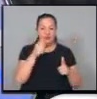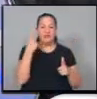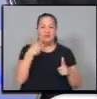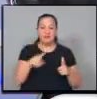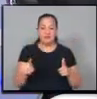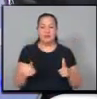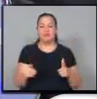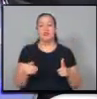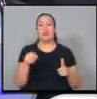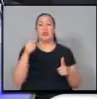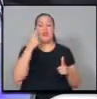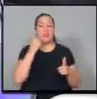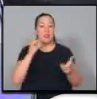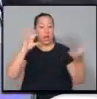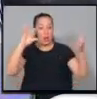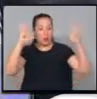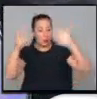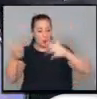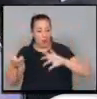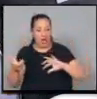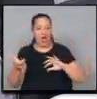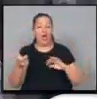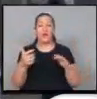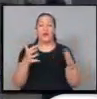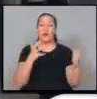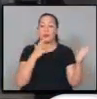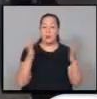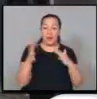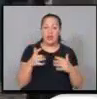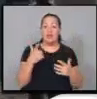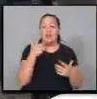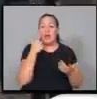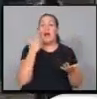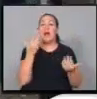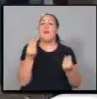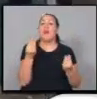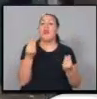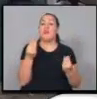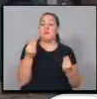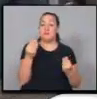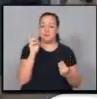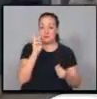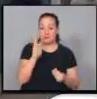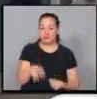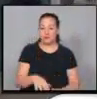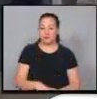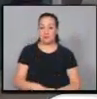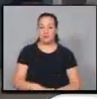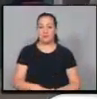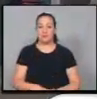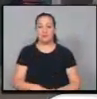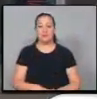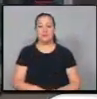día nublado y con un poquito más de viento. Noralis, a ver, ¿dónde estás? Ay, mirá, qué